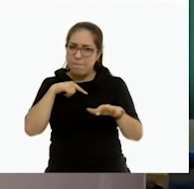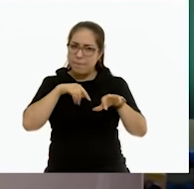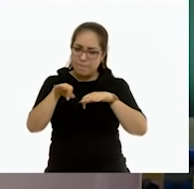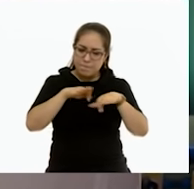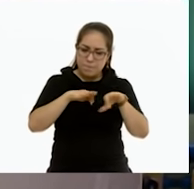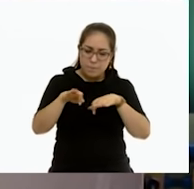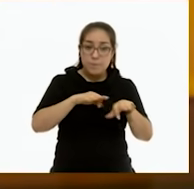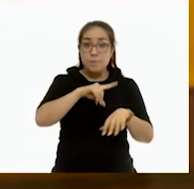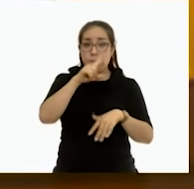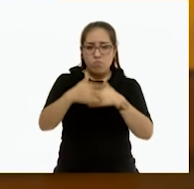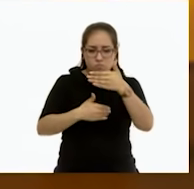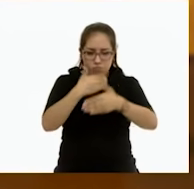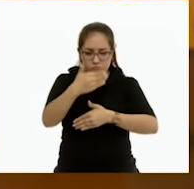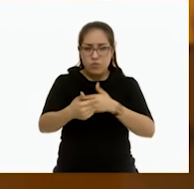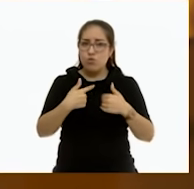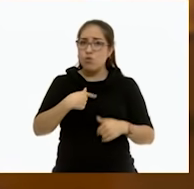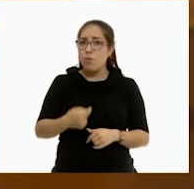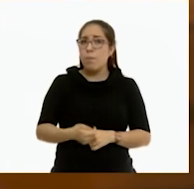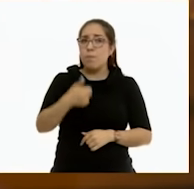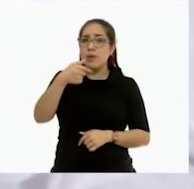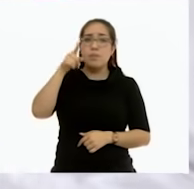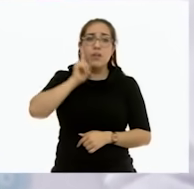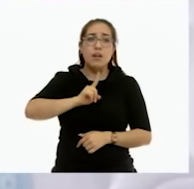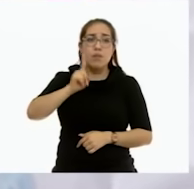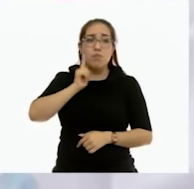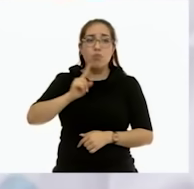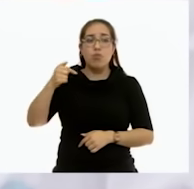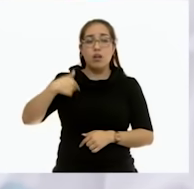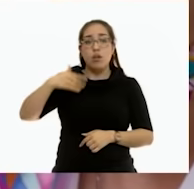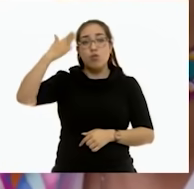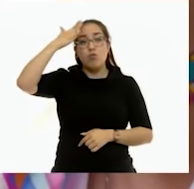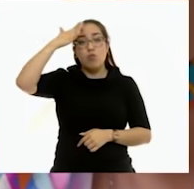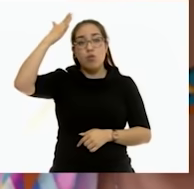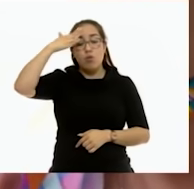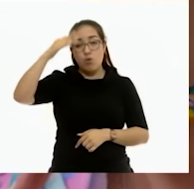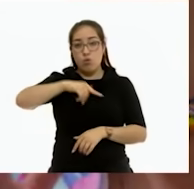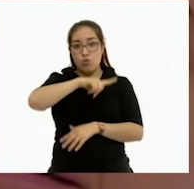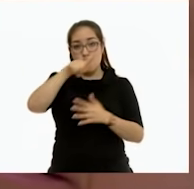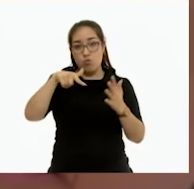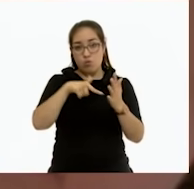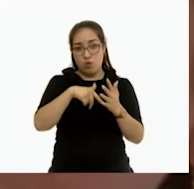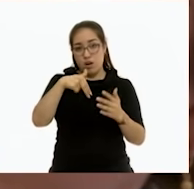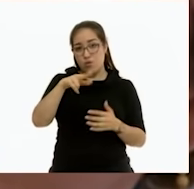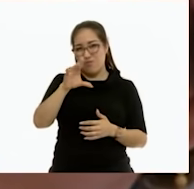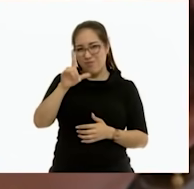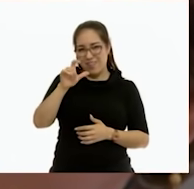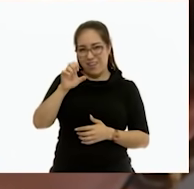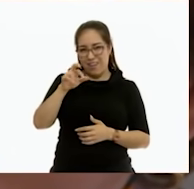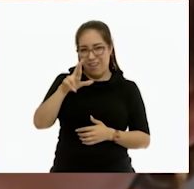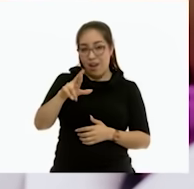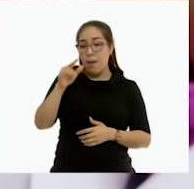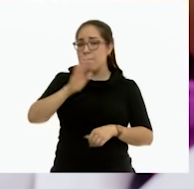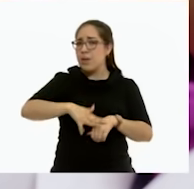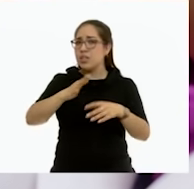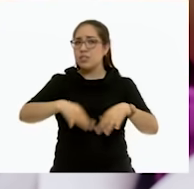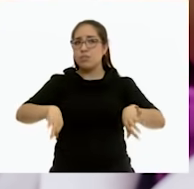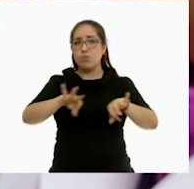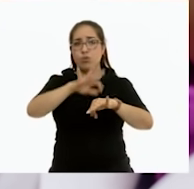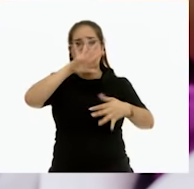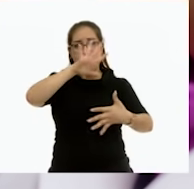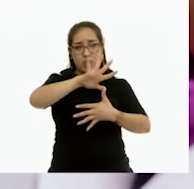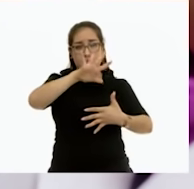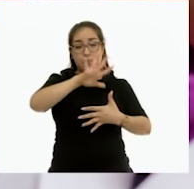la primera mujer en dirigir uno de los institutos nucleares más importantes de Latinoamérica. Además